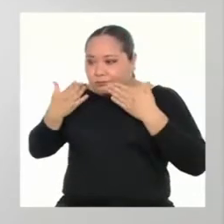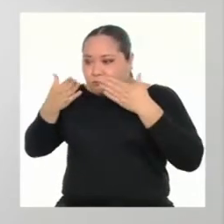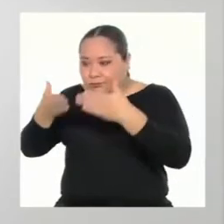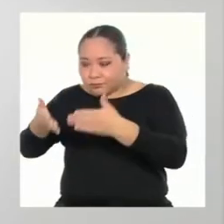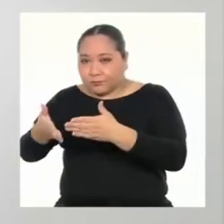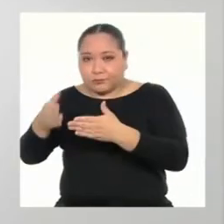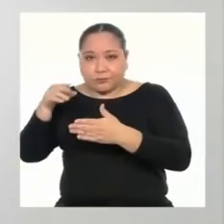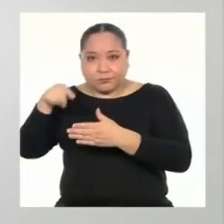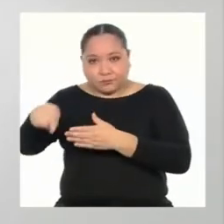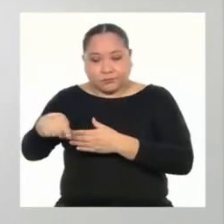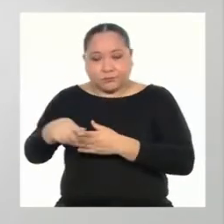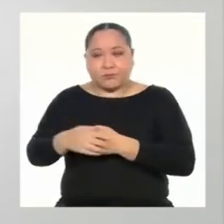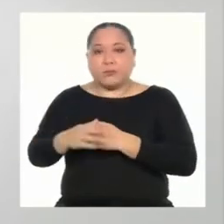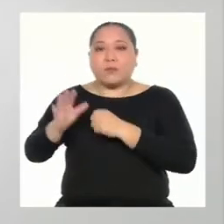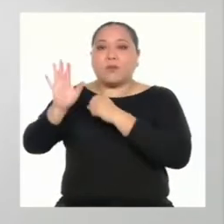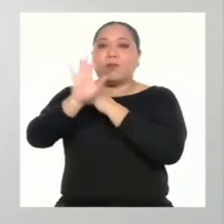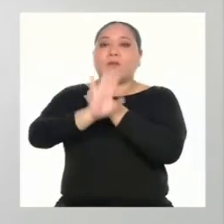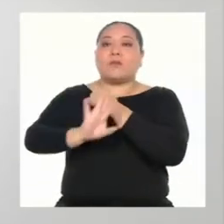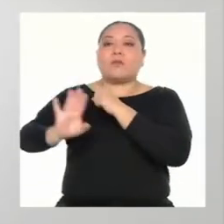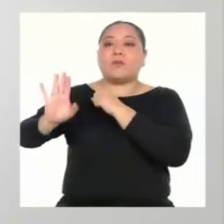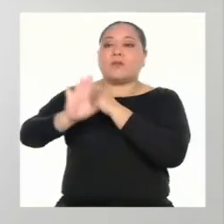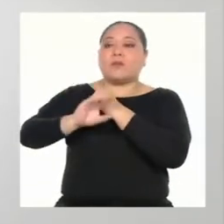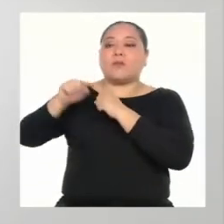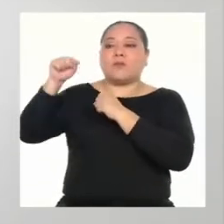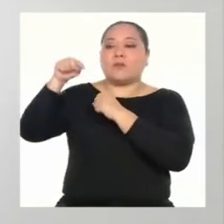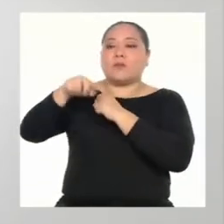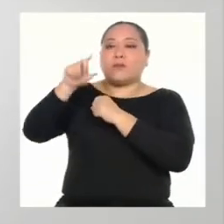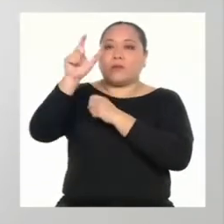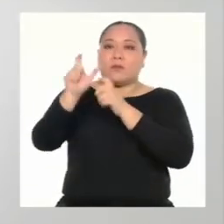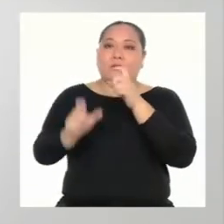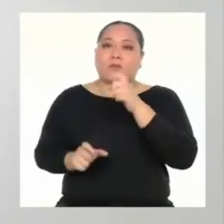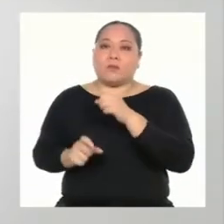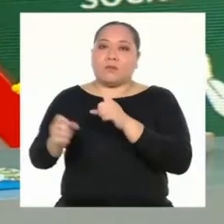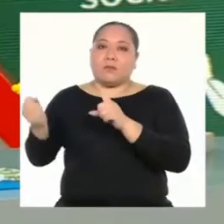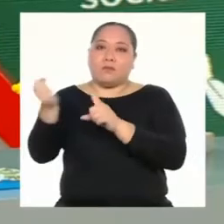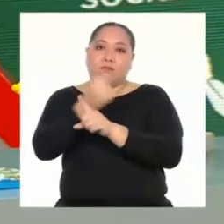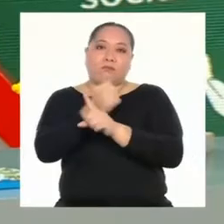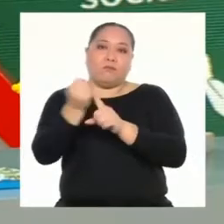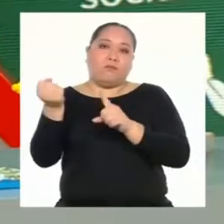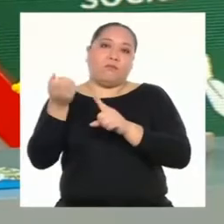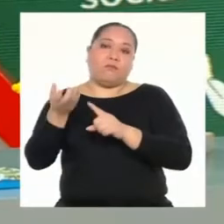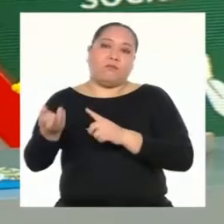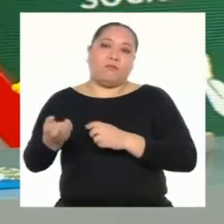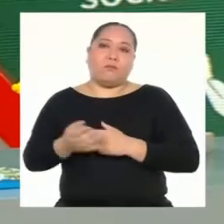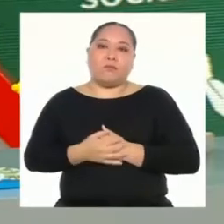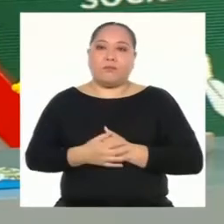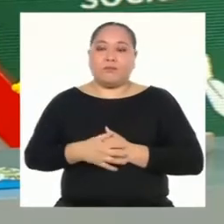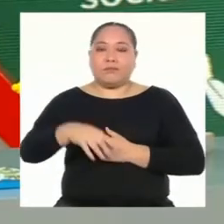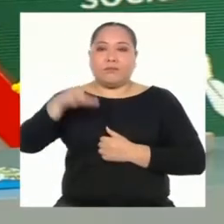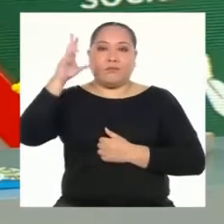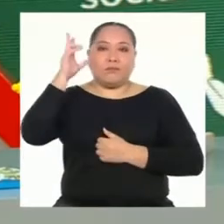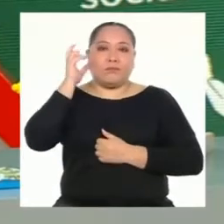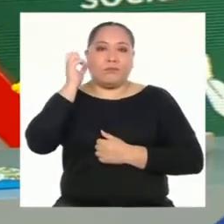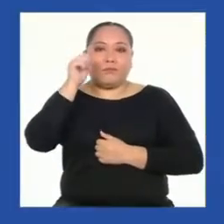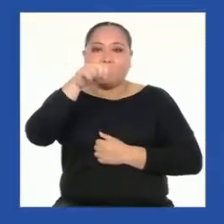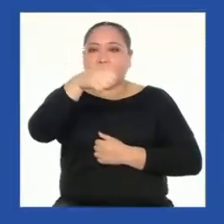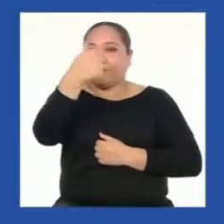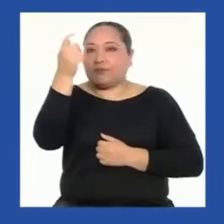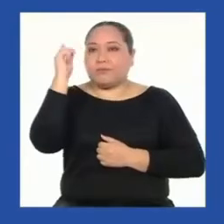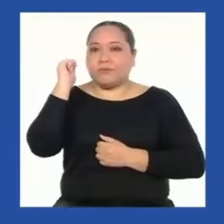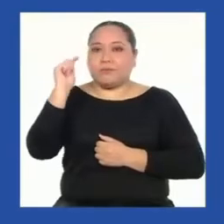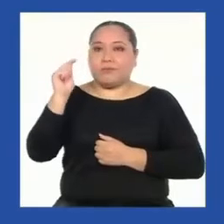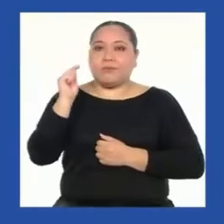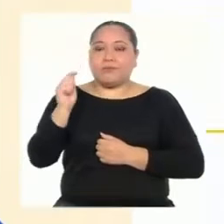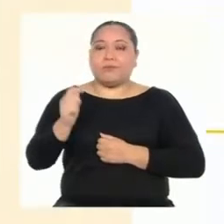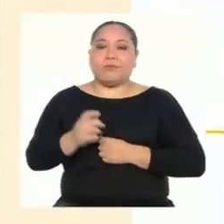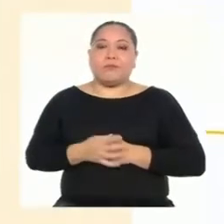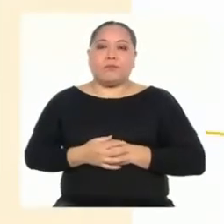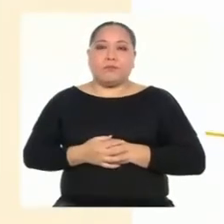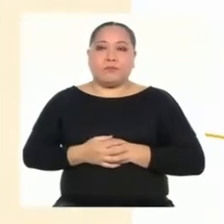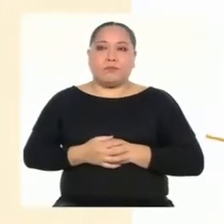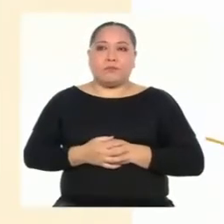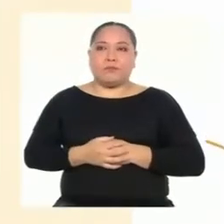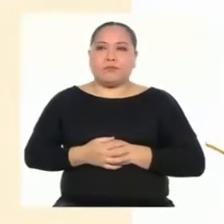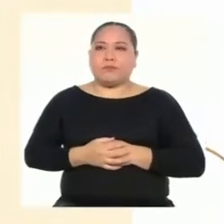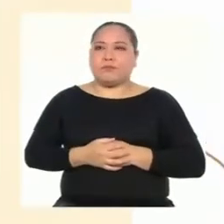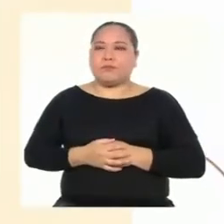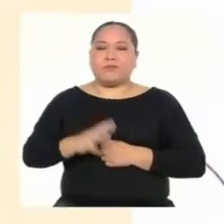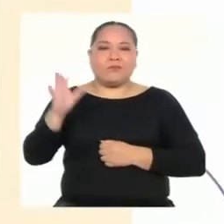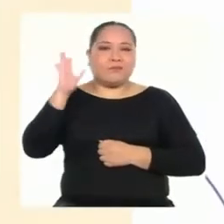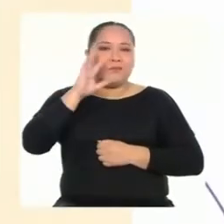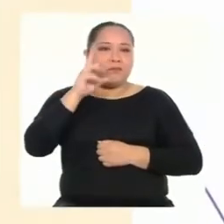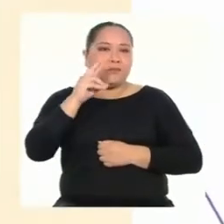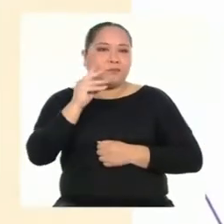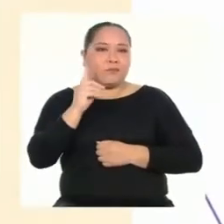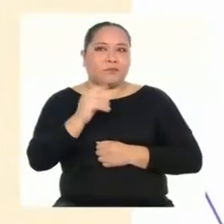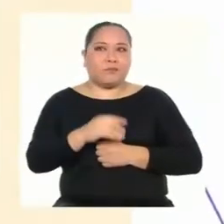y velar por el bienestar de una persona víctima de violencia. Escuchemos otro testimonio. ¿Qué